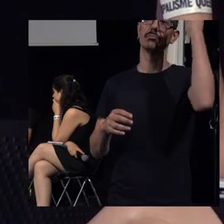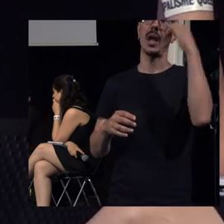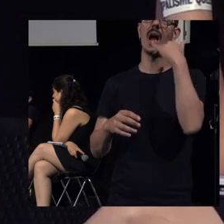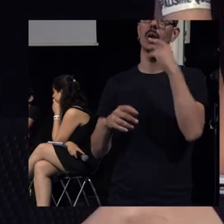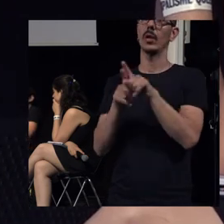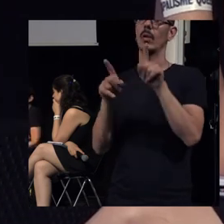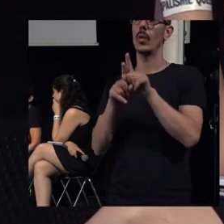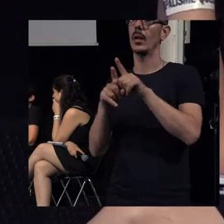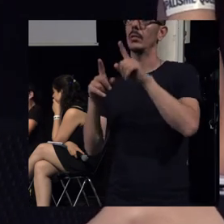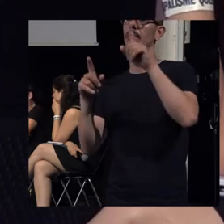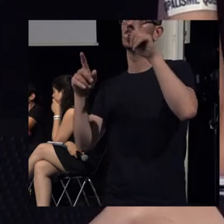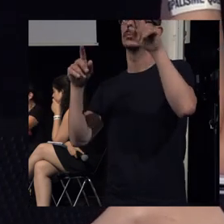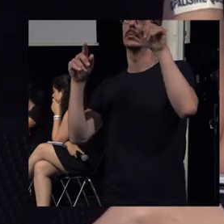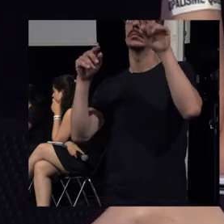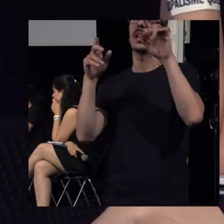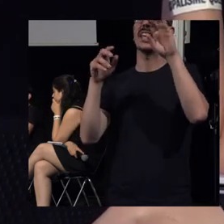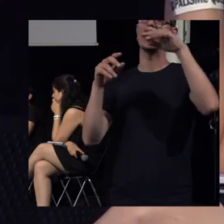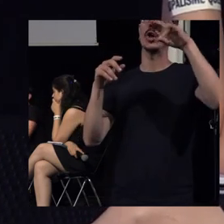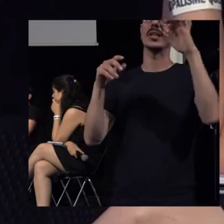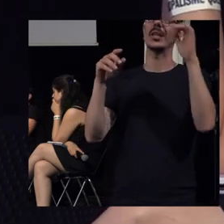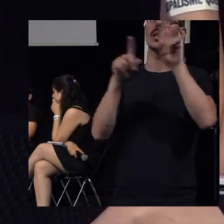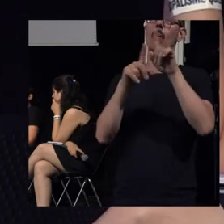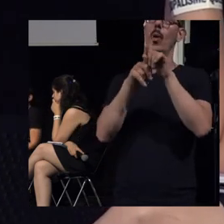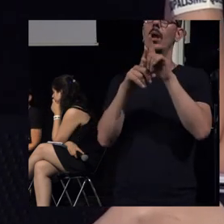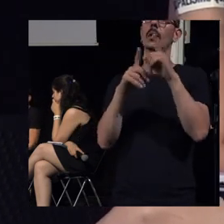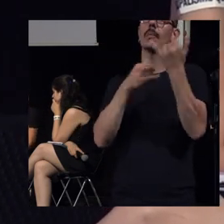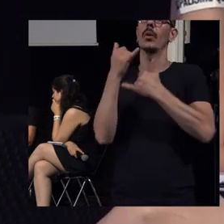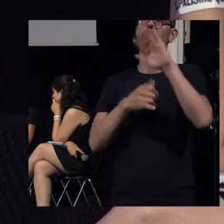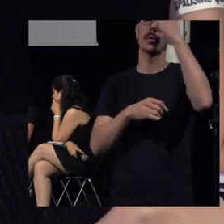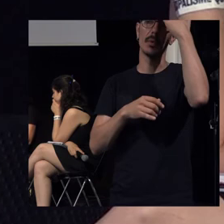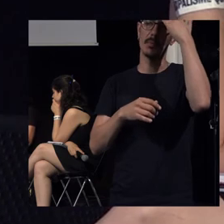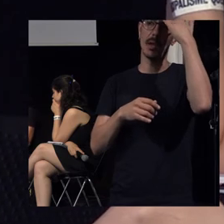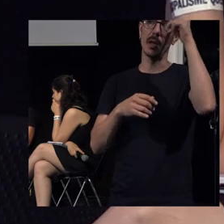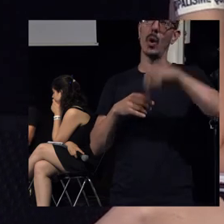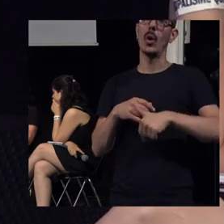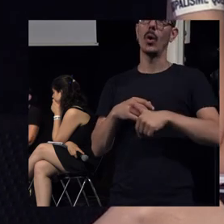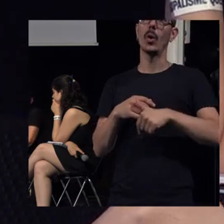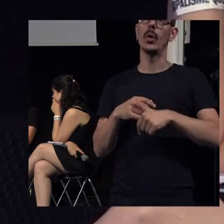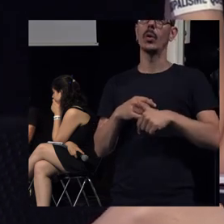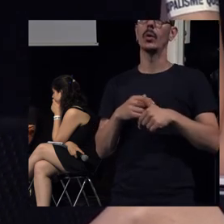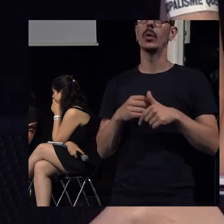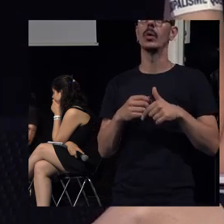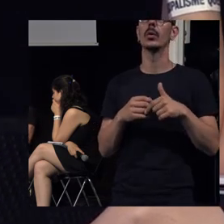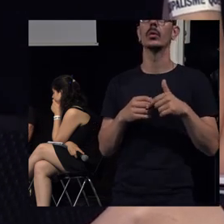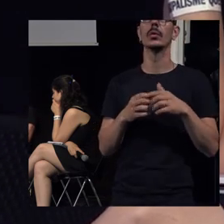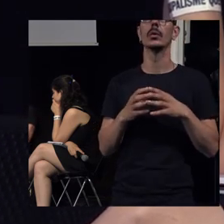enseñó. Entonces, aparte del tema de la universalización, que sí es más problemático, cualquier cosa que